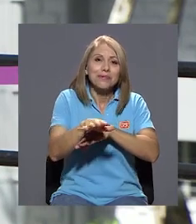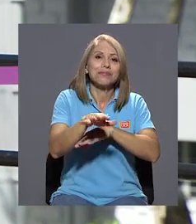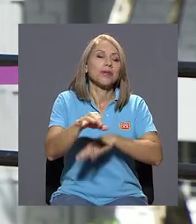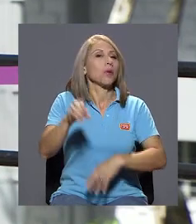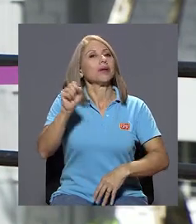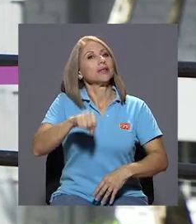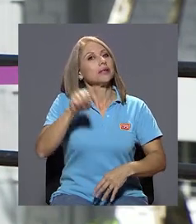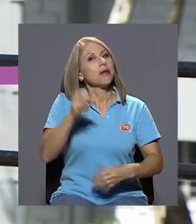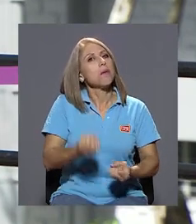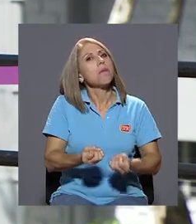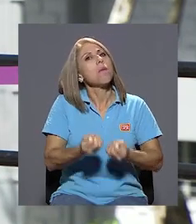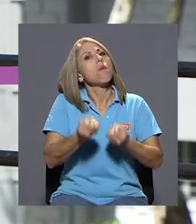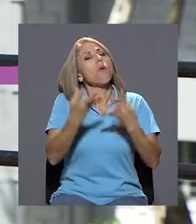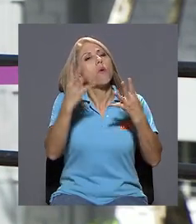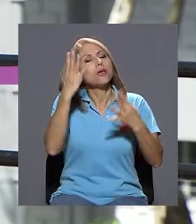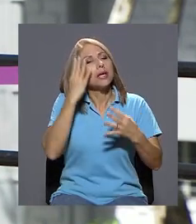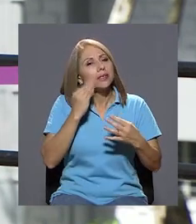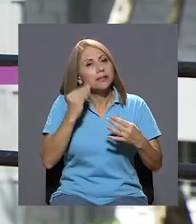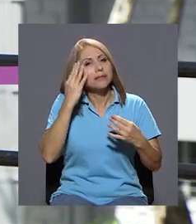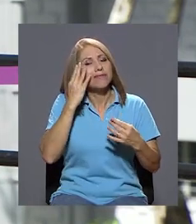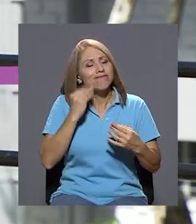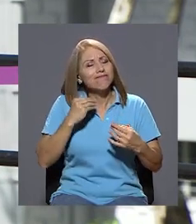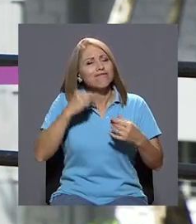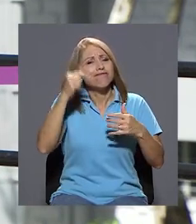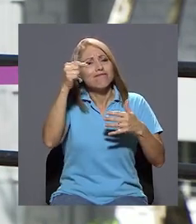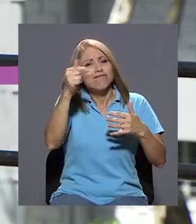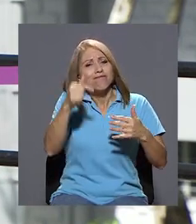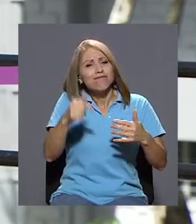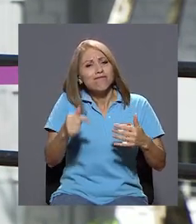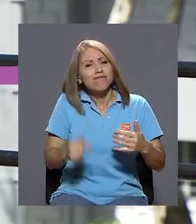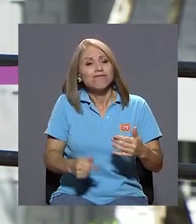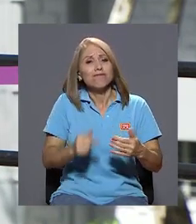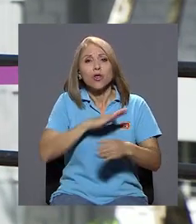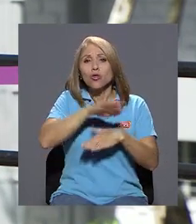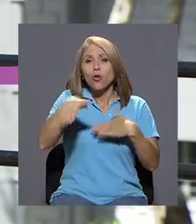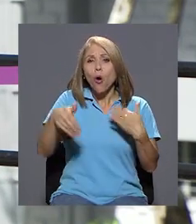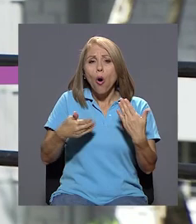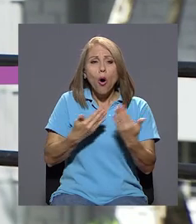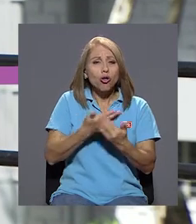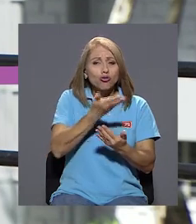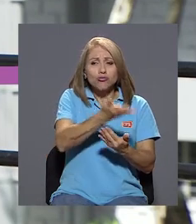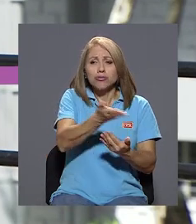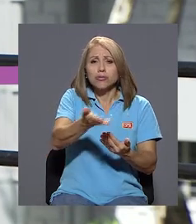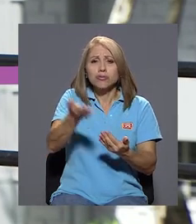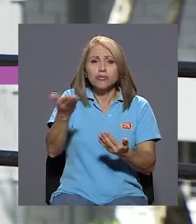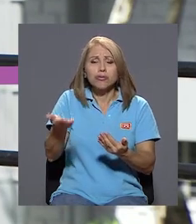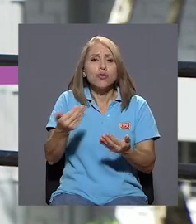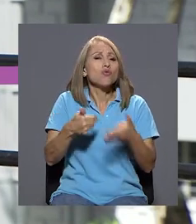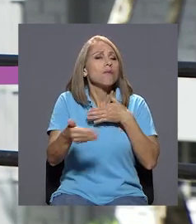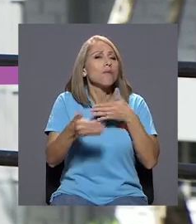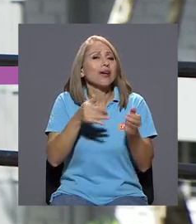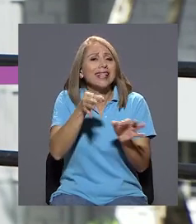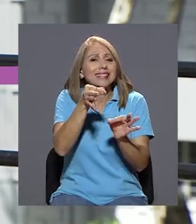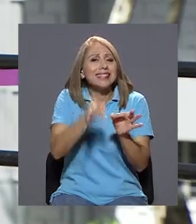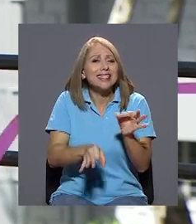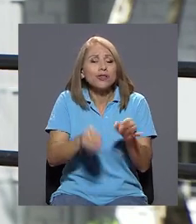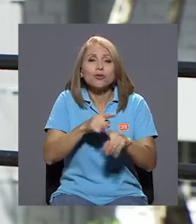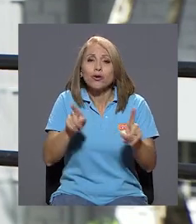Sí, historias hay muchísimas, ¿verdad? Todos los casos, por más sencillos que